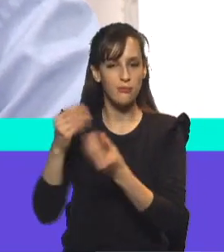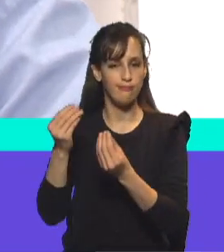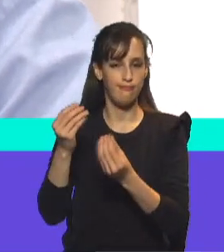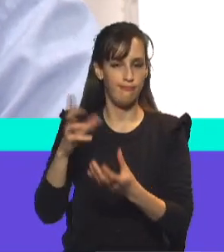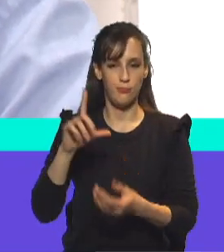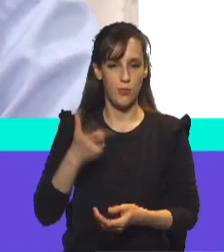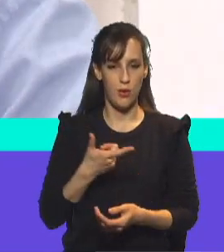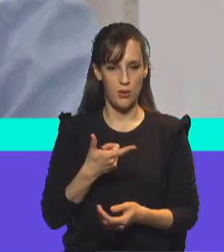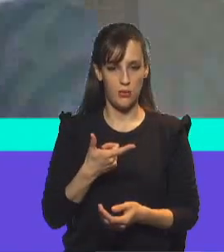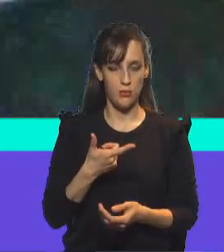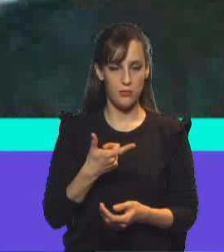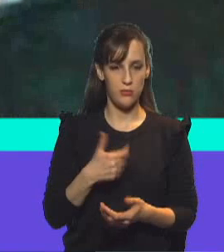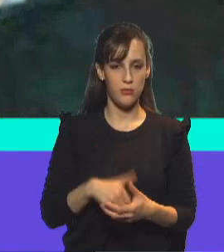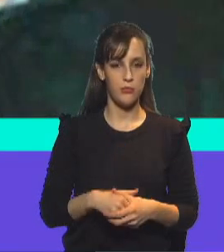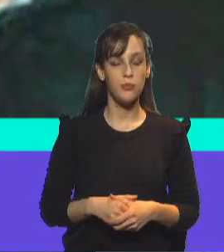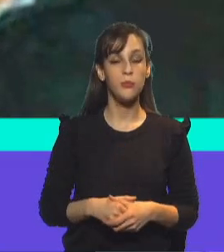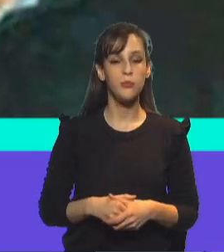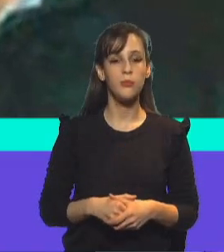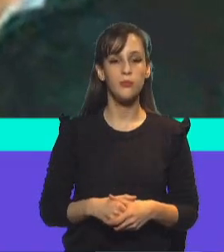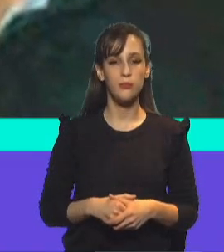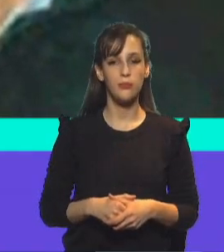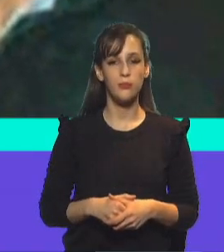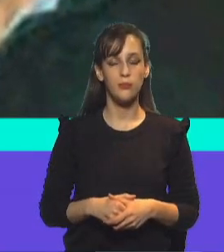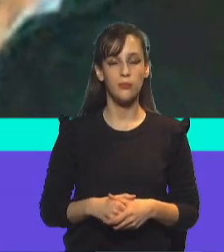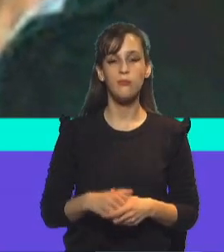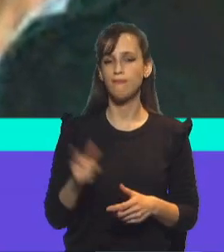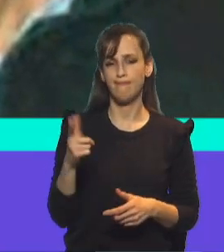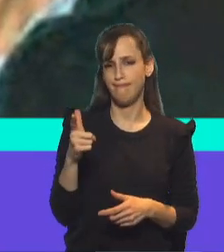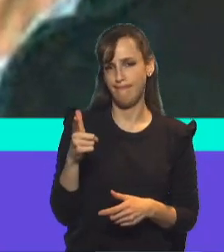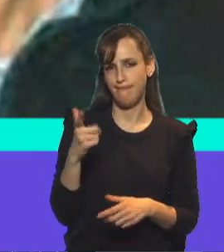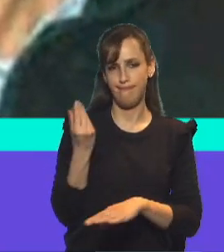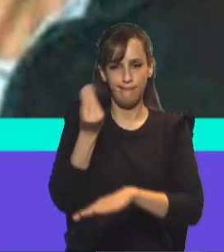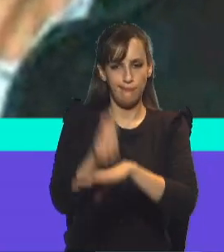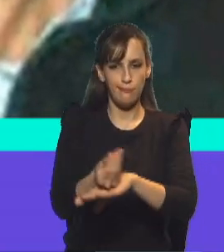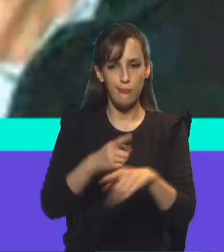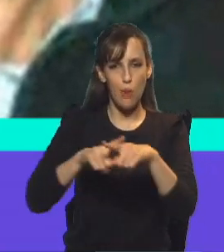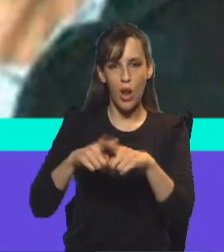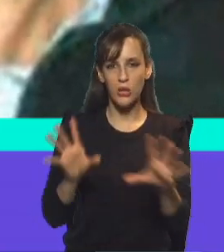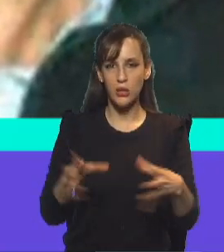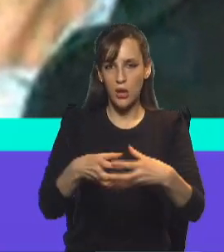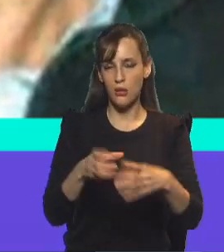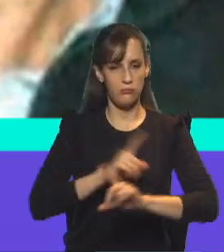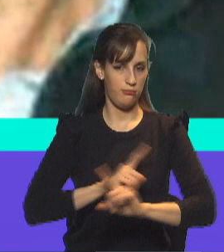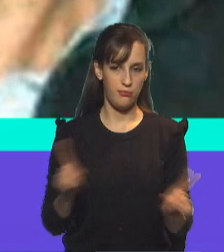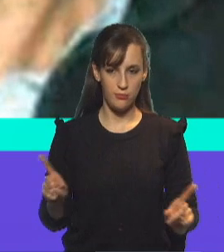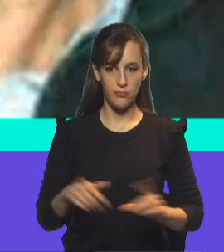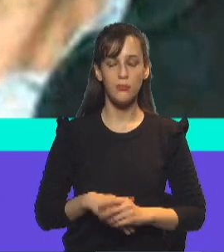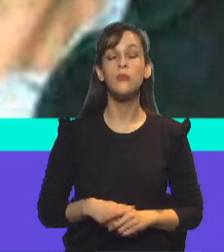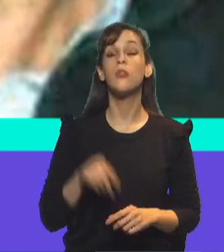país de ninguna manera, ni bajo ningún concepto, ni por ningún partido. Toda la definición que vos haces